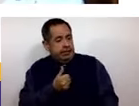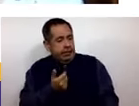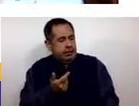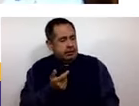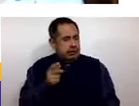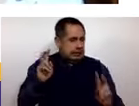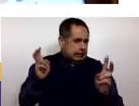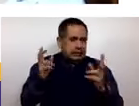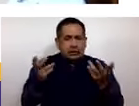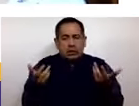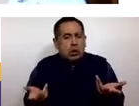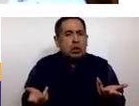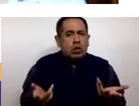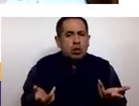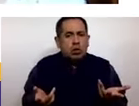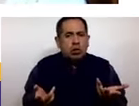Hay